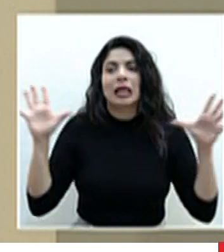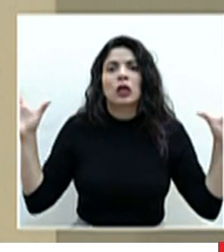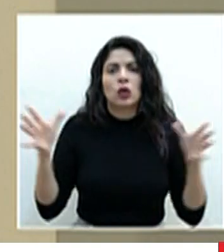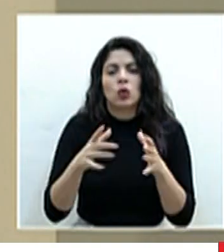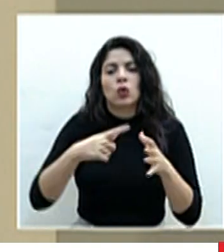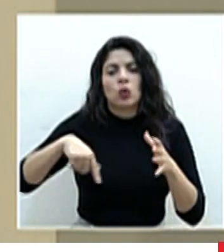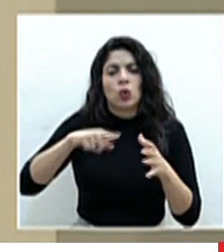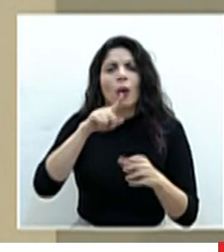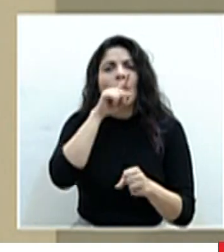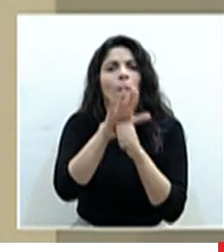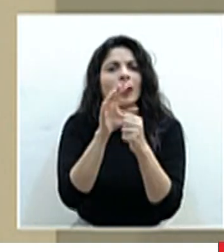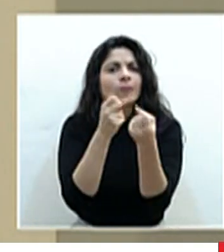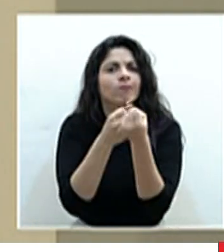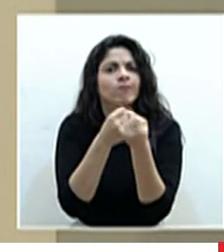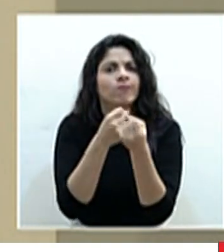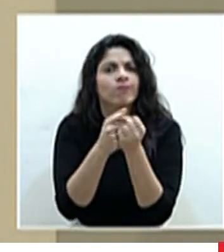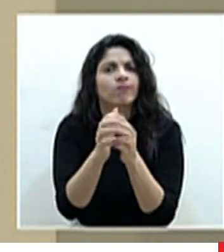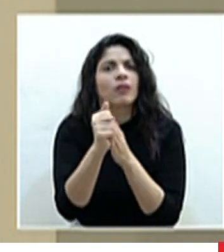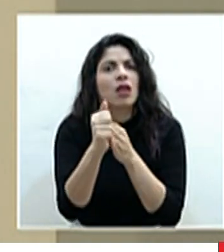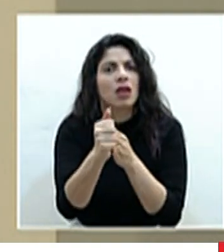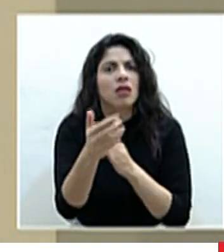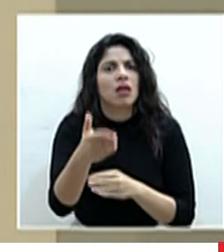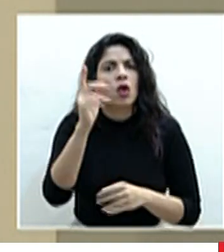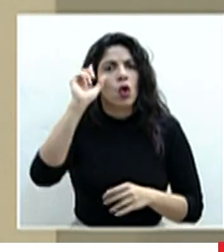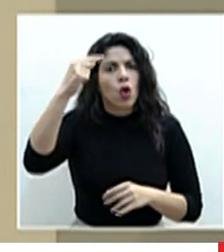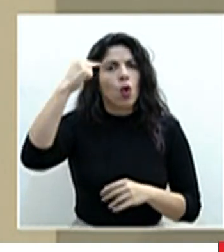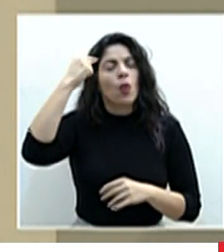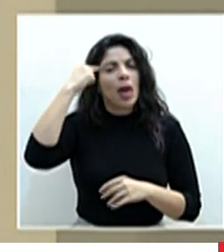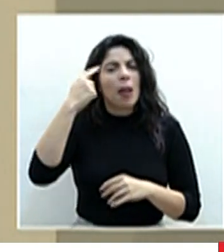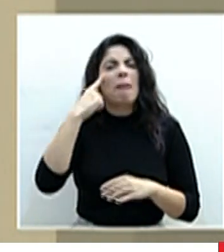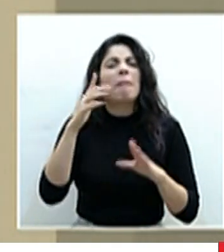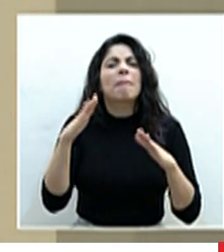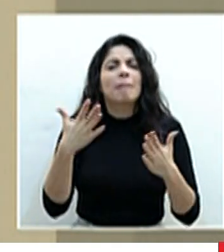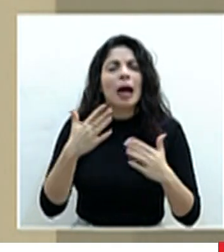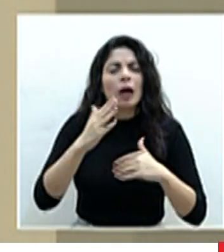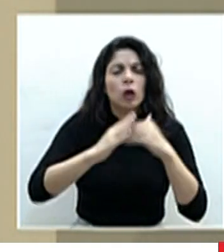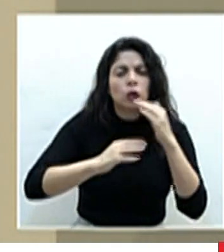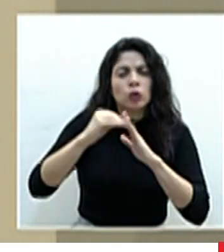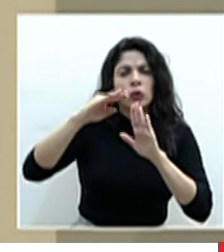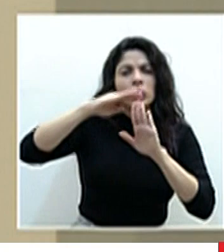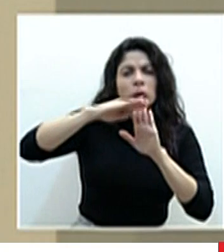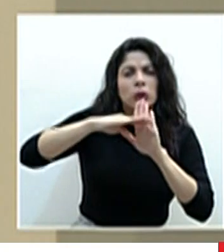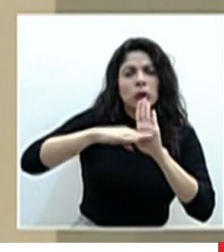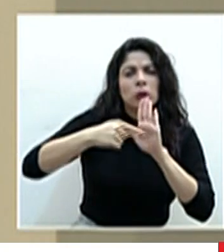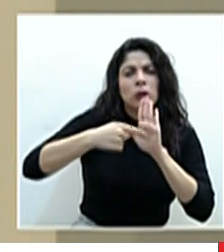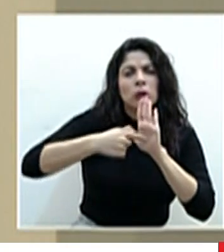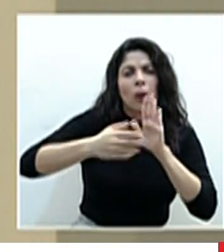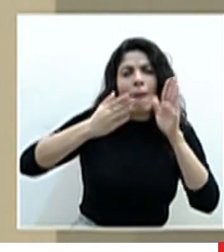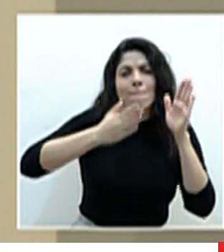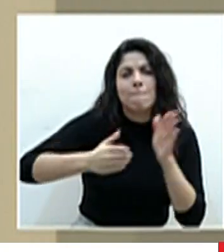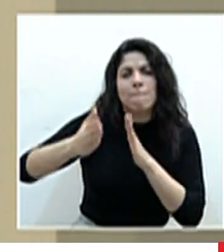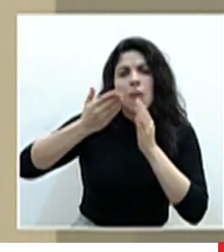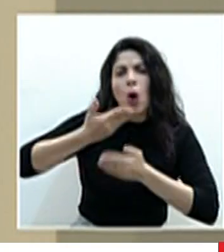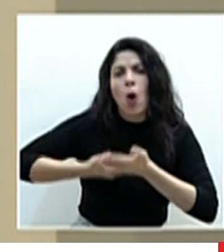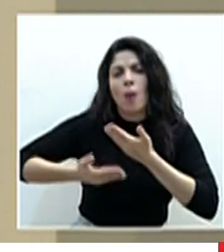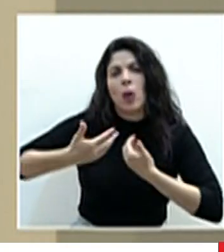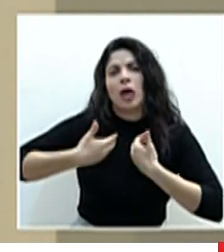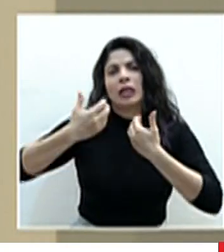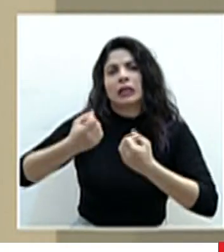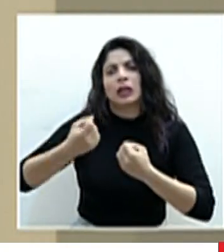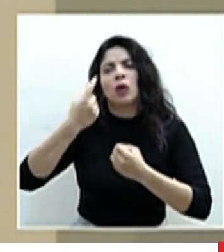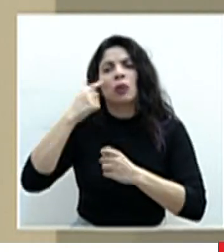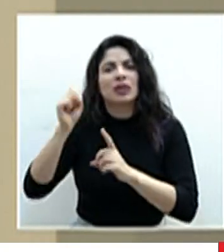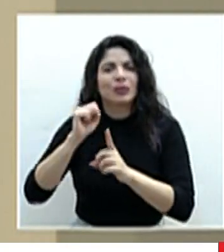en apoyar este liderazgo del gobierno y construir este detallado plan de cooperación sanitaria en el contexto del